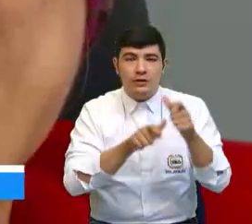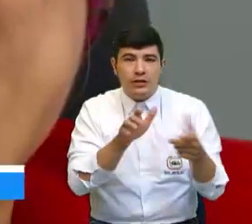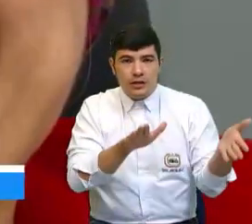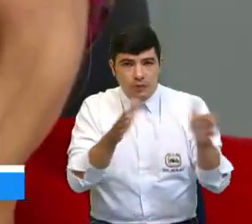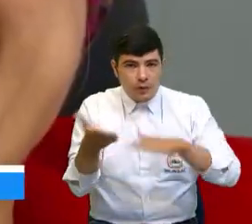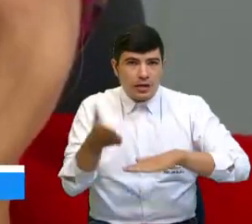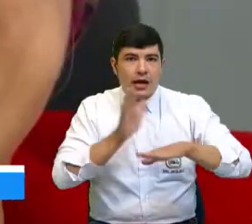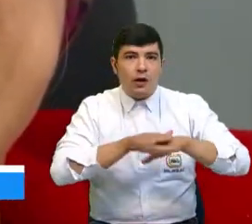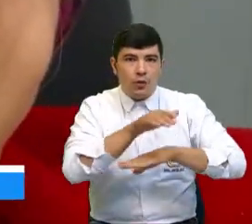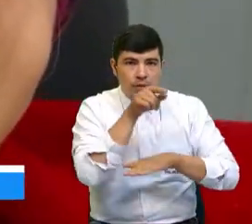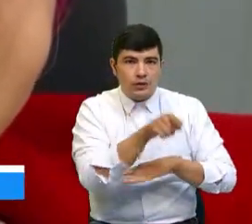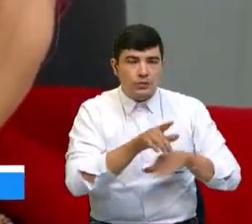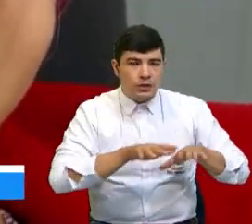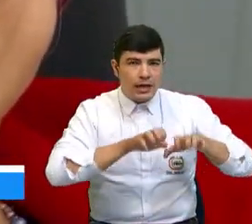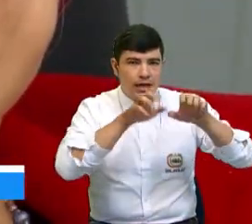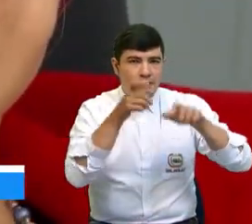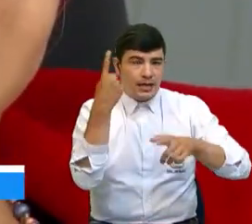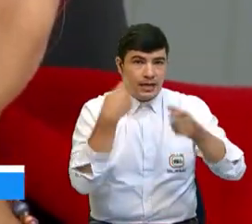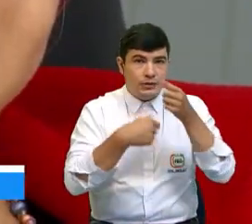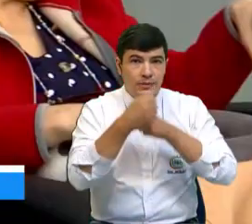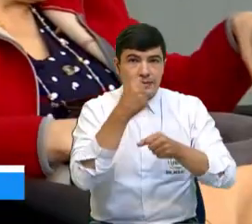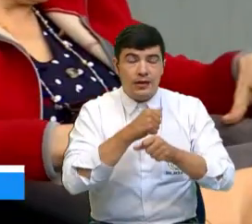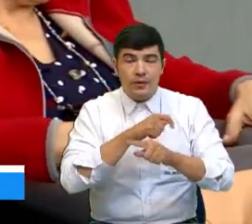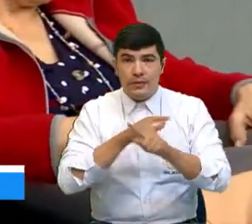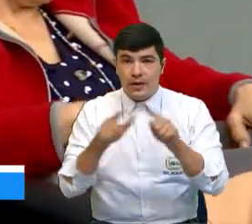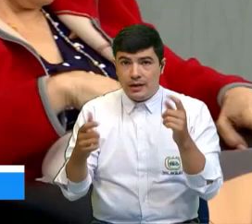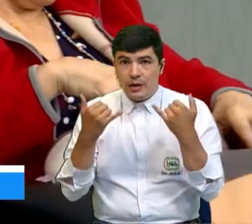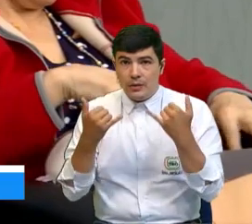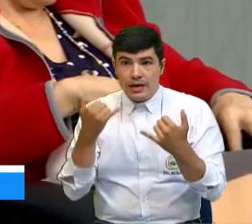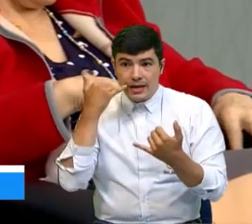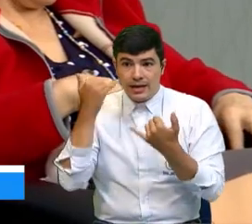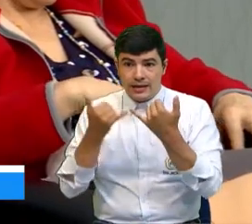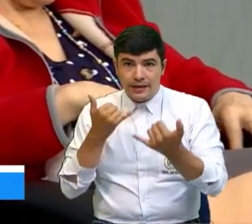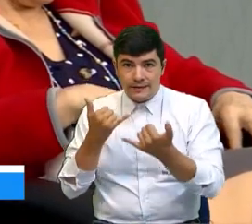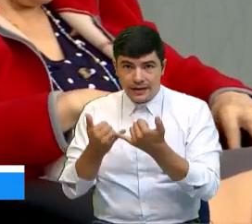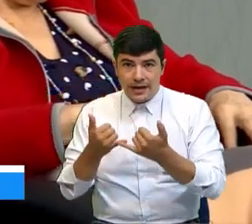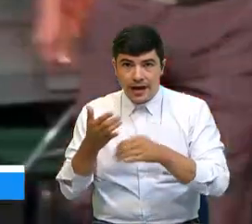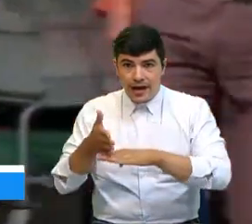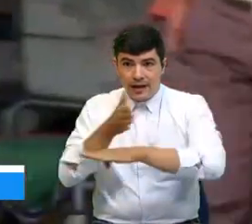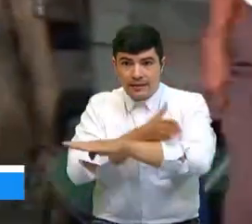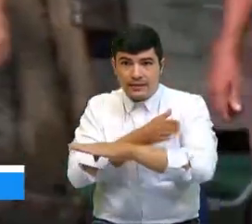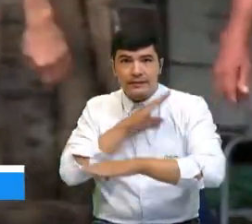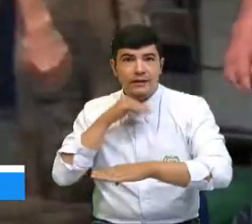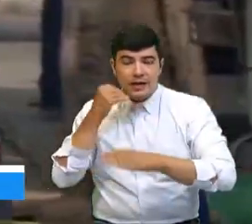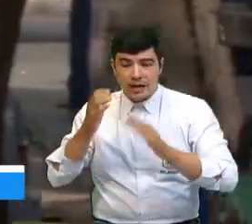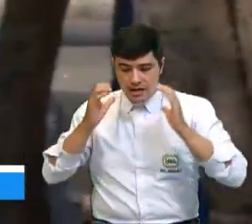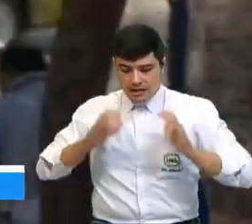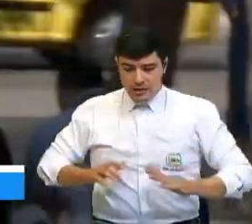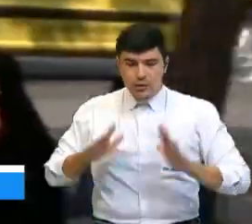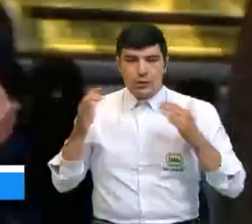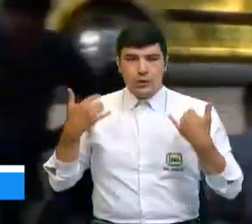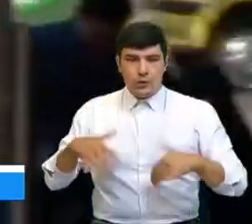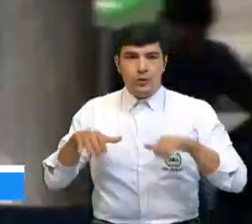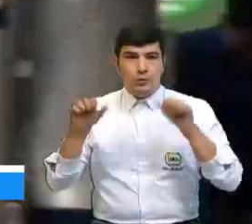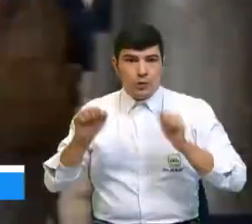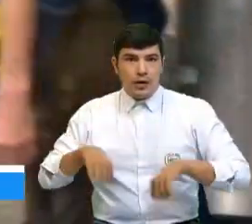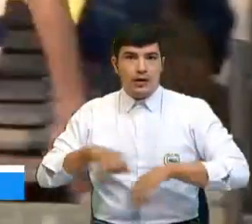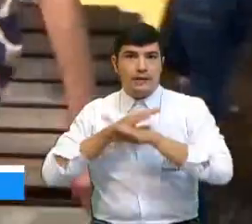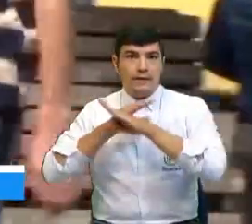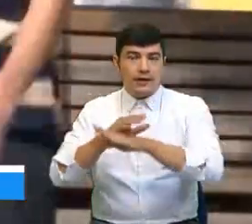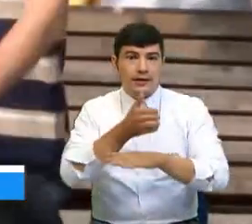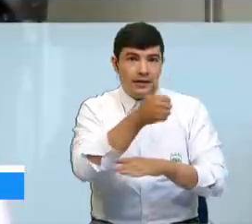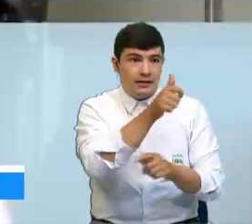a causa del cáncer sin embargo detectar a temprana edad esta enfermedad puede evitar que ocho de cada diez afectados